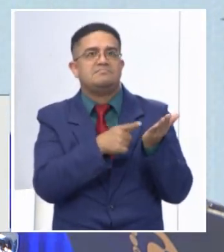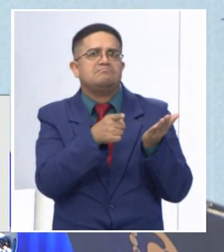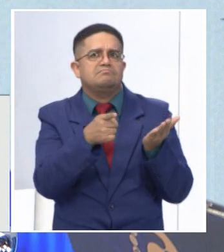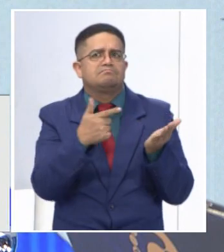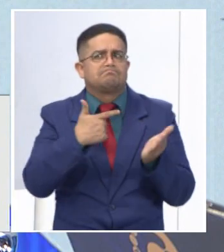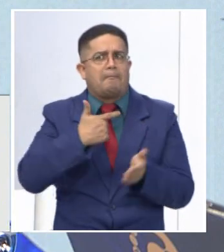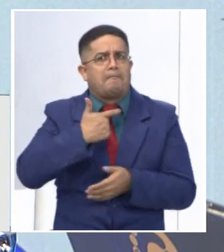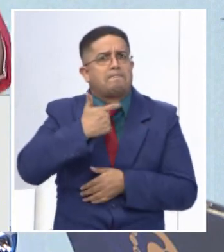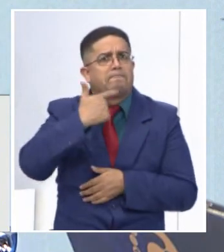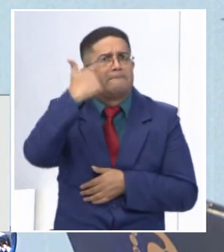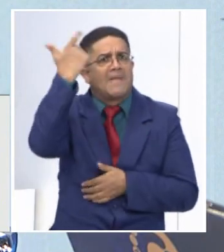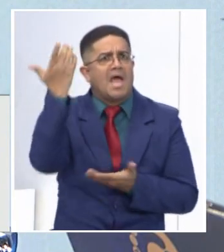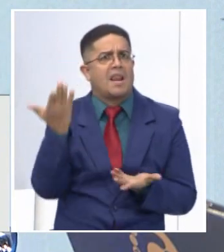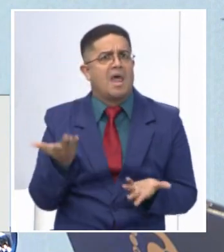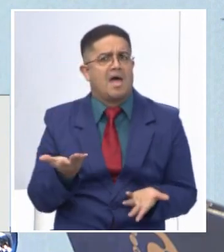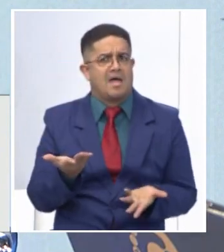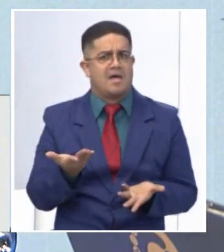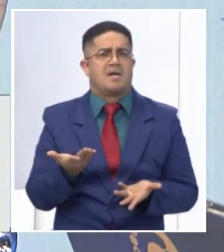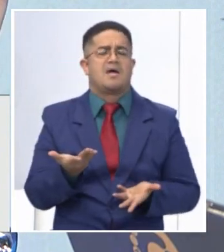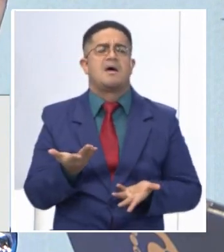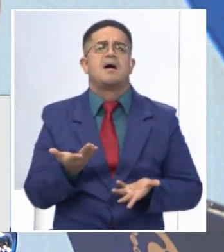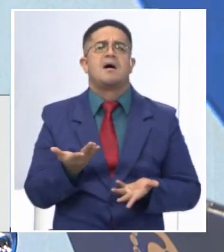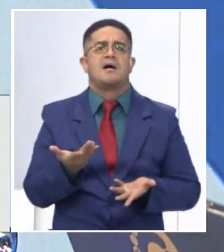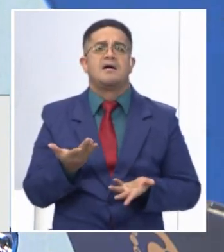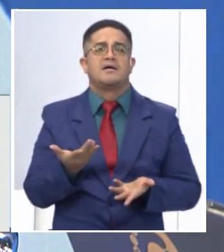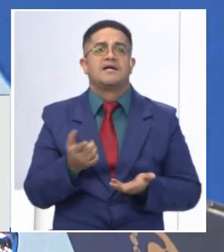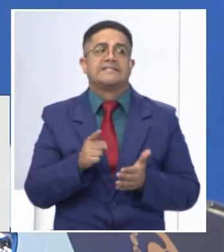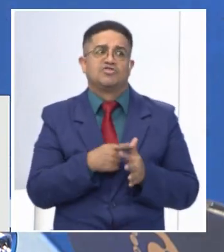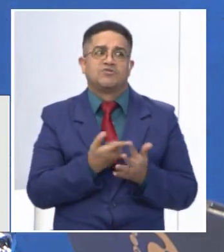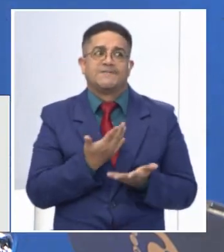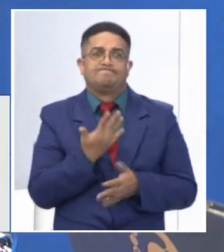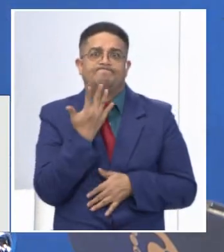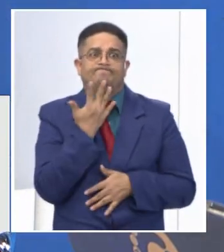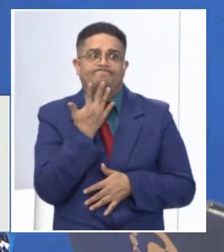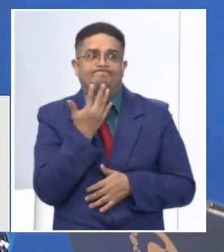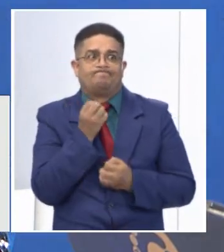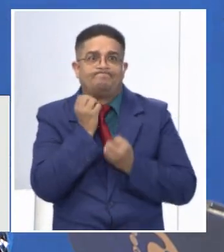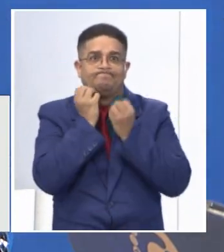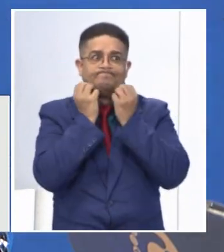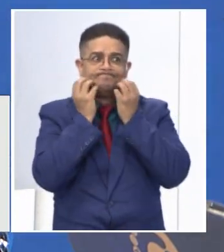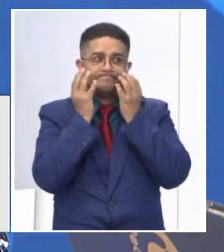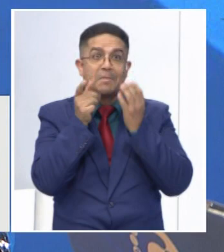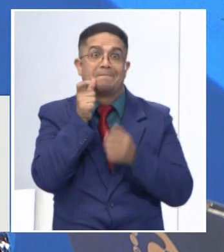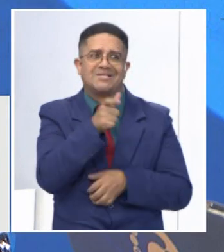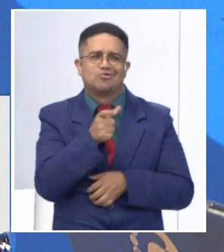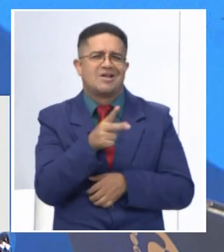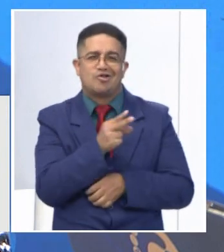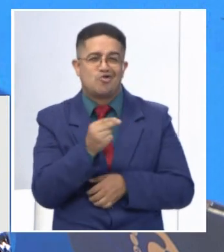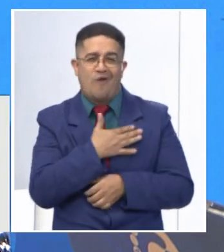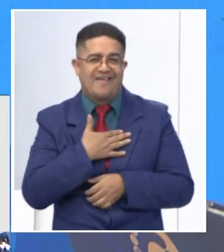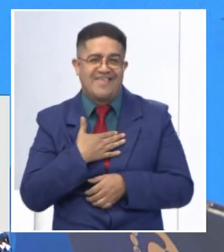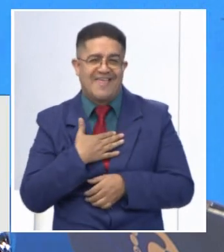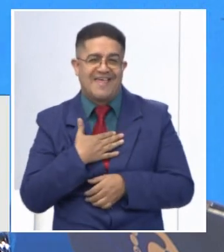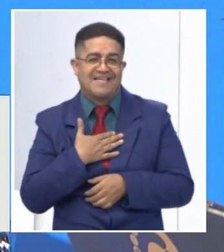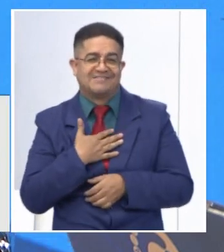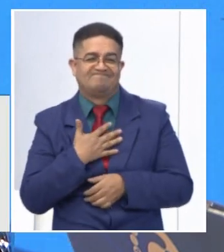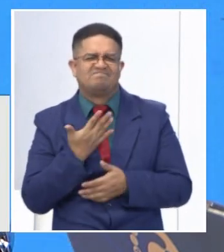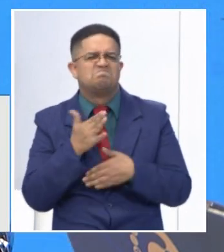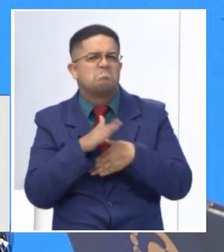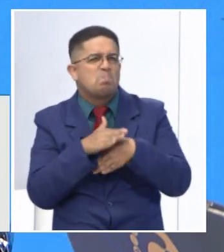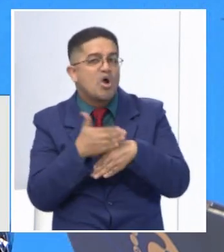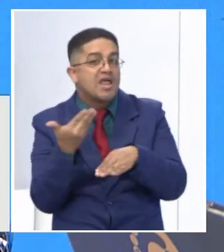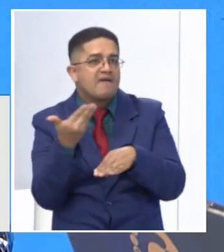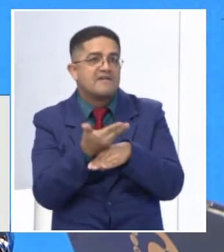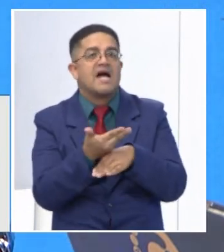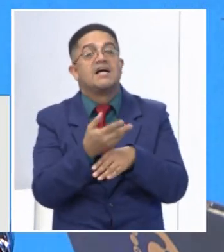anal, ya hay cierto distanciamiento, el paciente no quiere acudir y cuando acude es porque